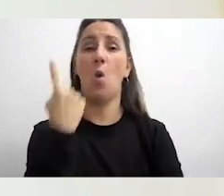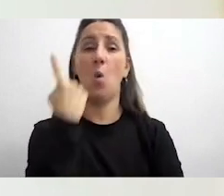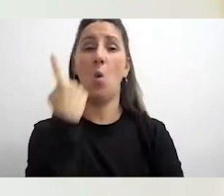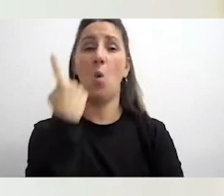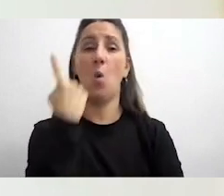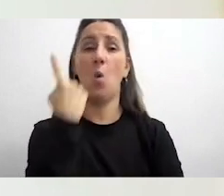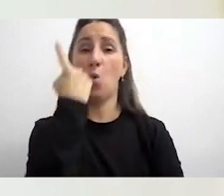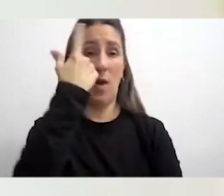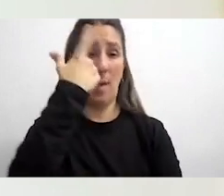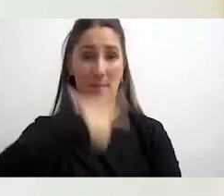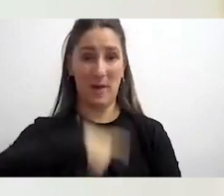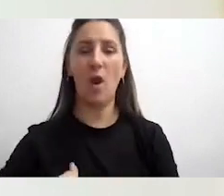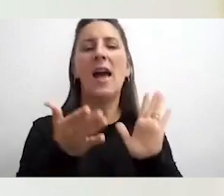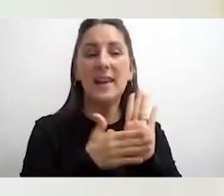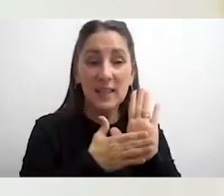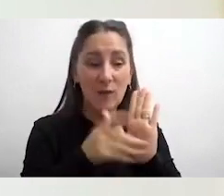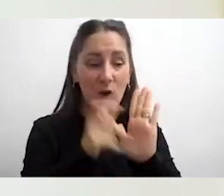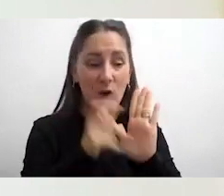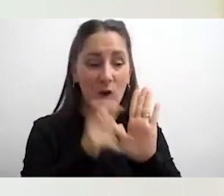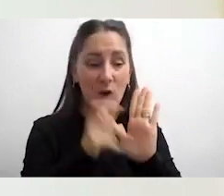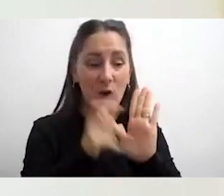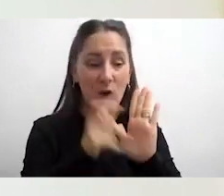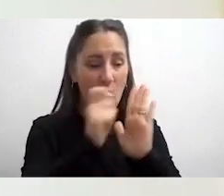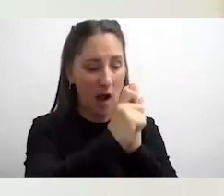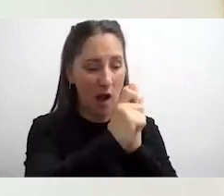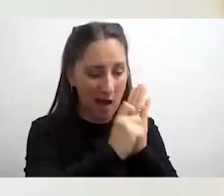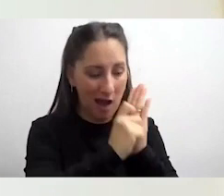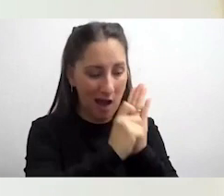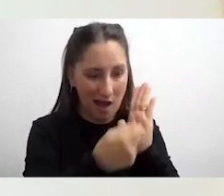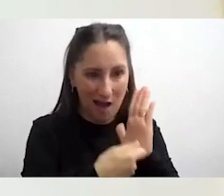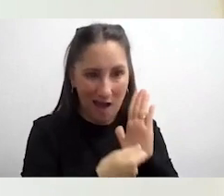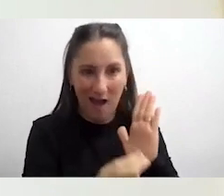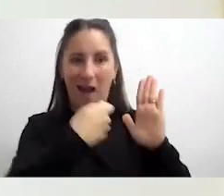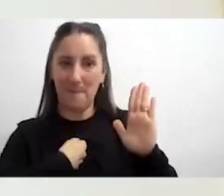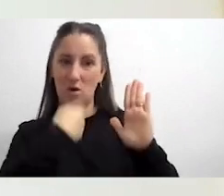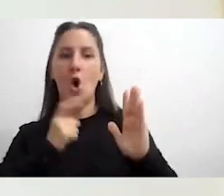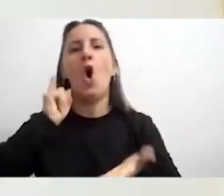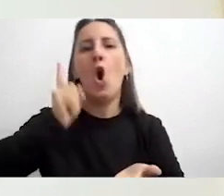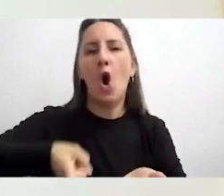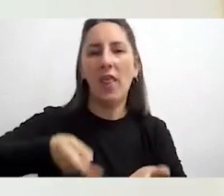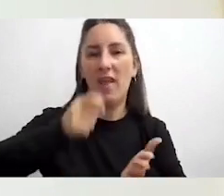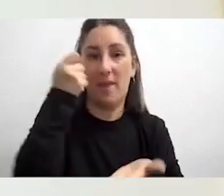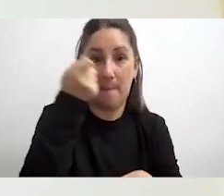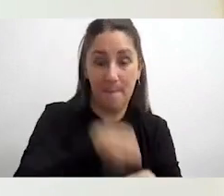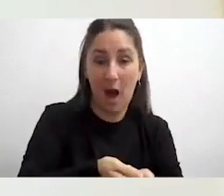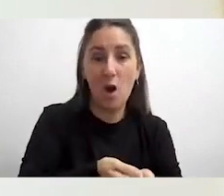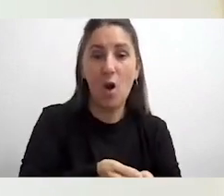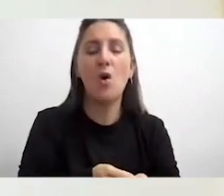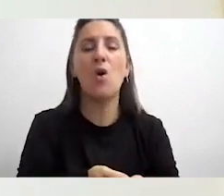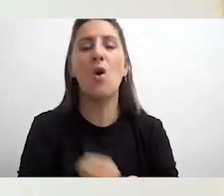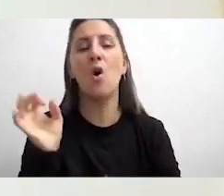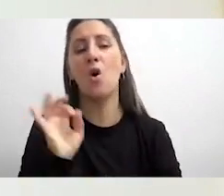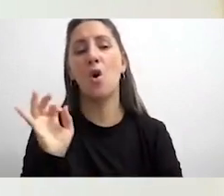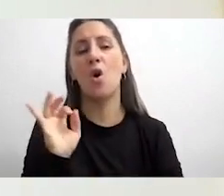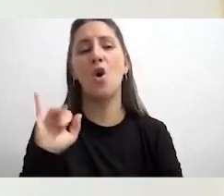haga, digamos, a sí mismo, o que tenga algún recibo orden de pago, o lo mejor es que se